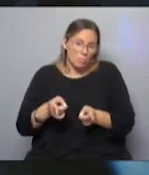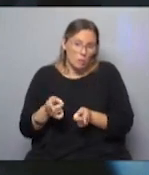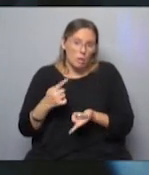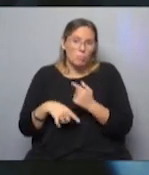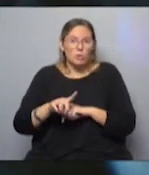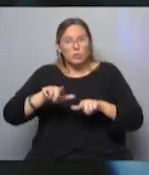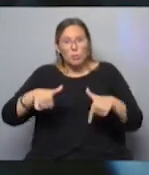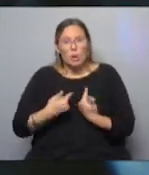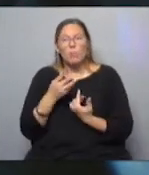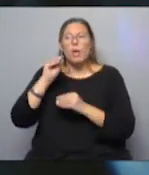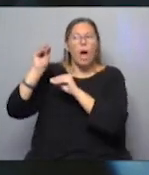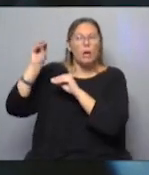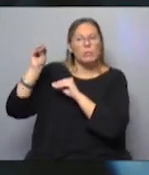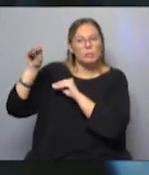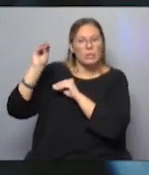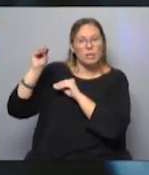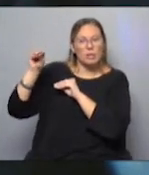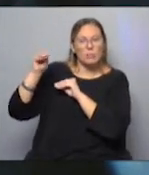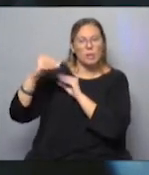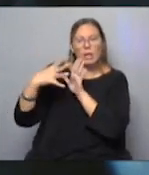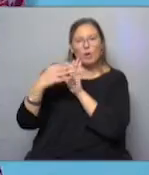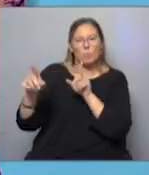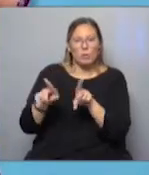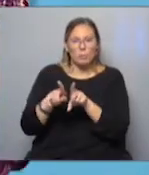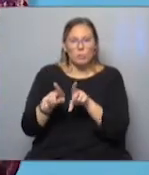si no pasa voy a pasar el dato para que si